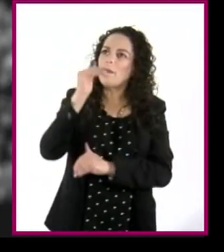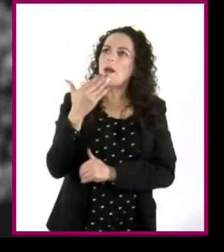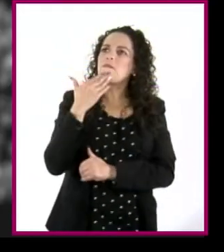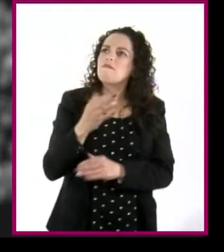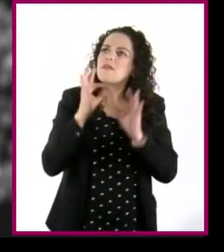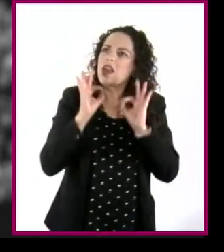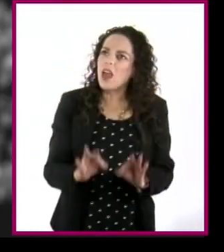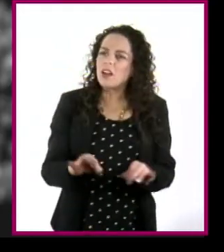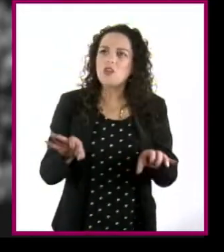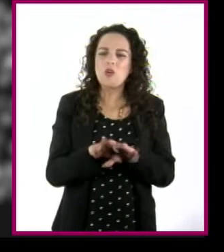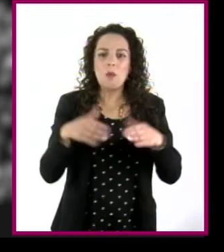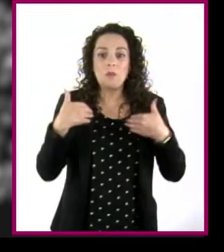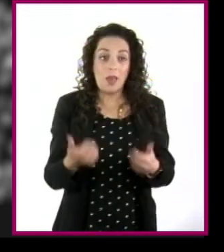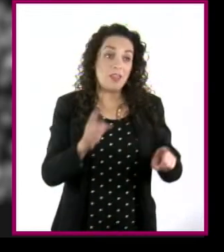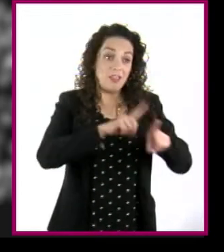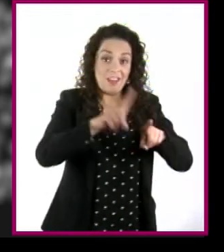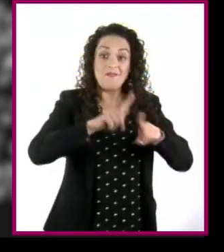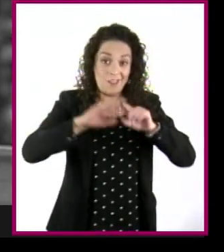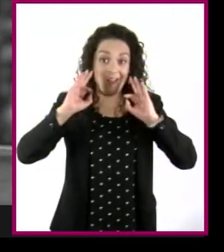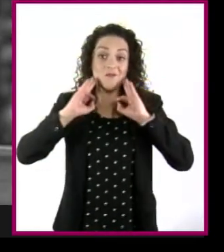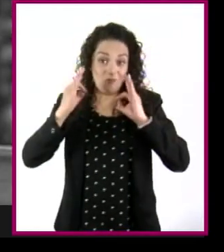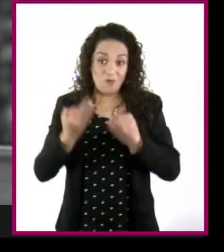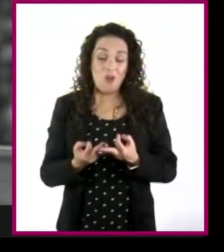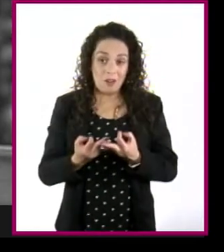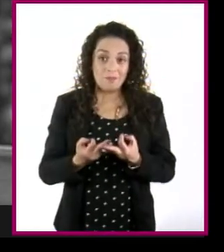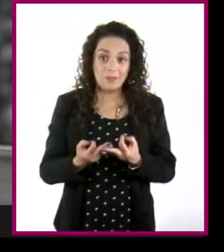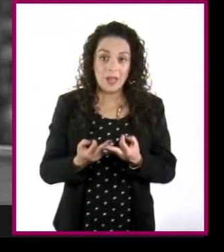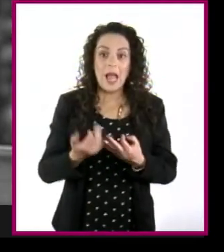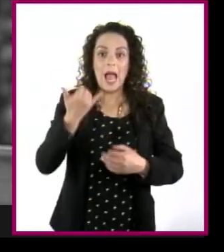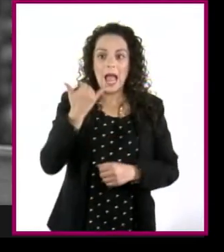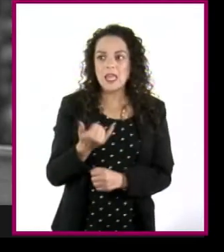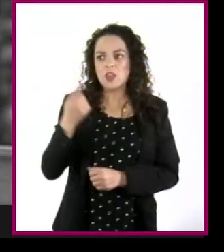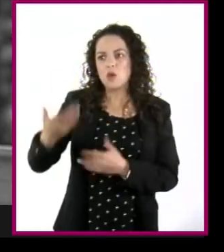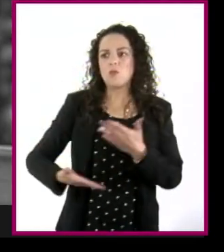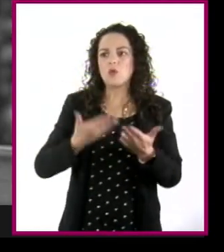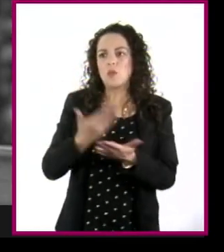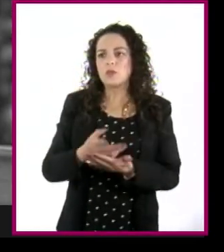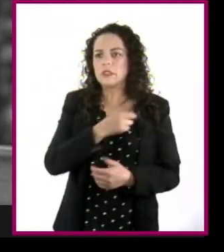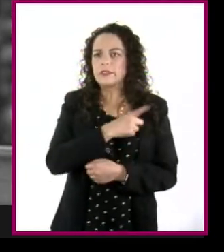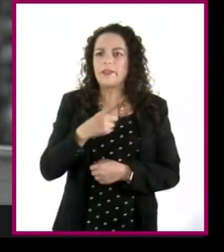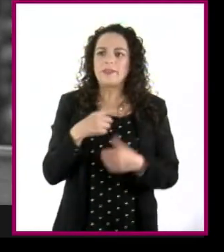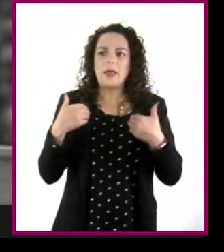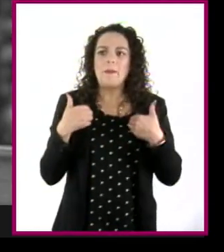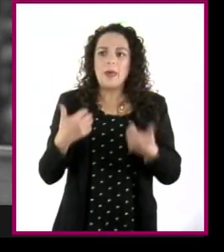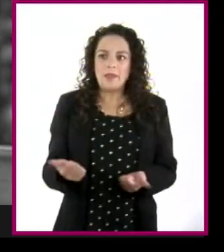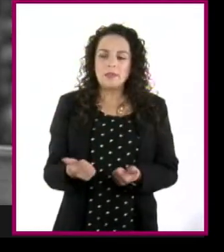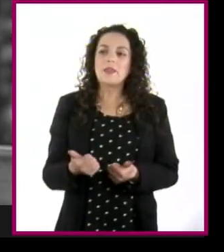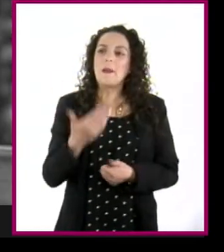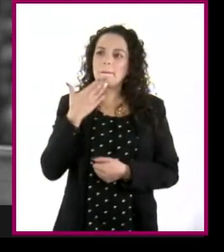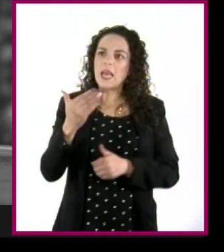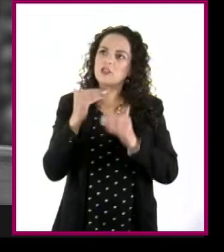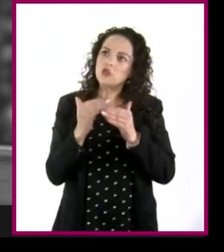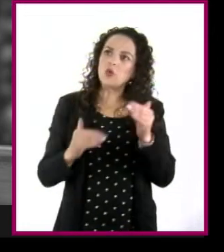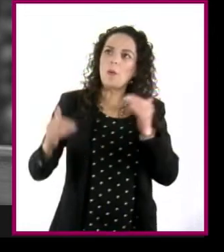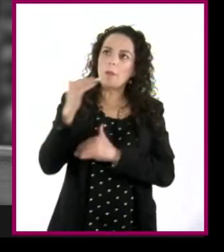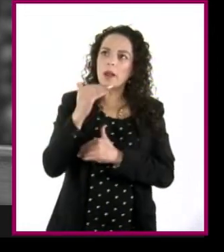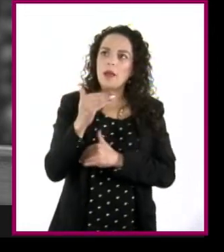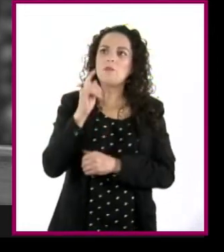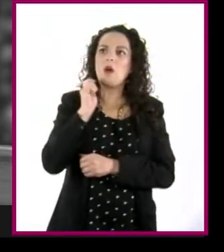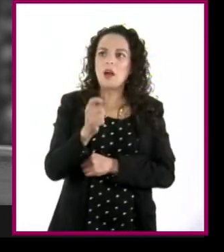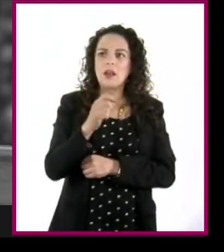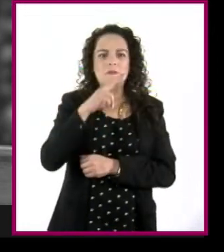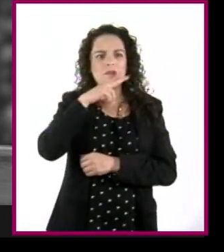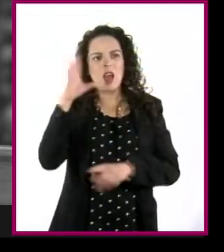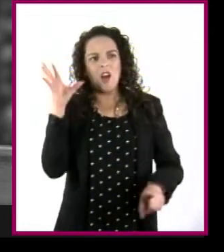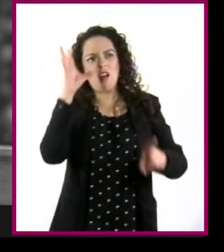de diferentes maneras. Y además, Luna propuso que entendiéramos el concepto de supremo bien, más como el objetivo que nos parece